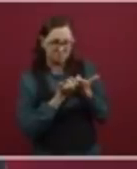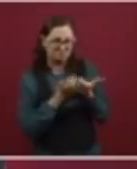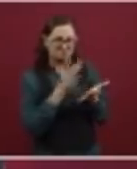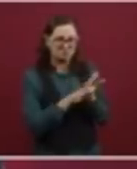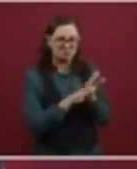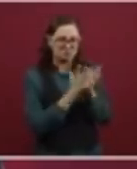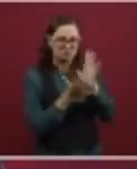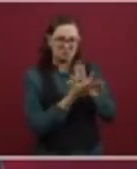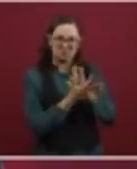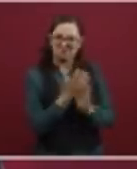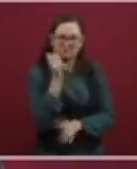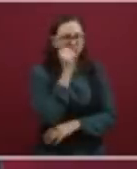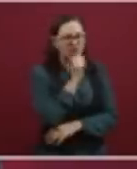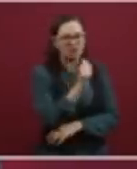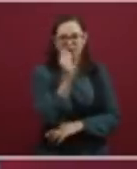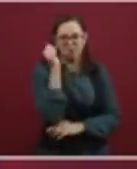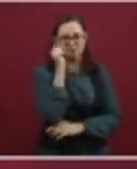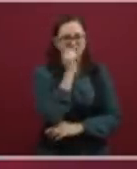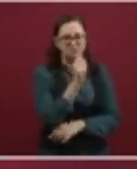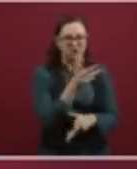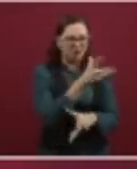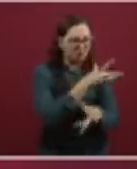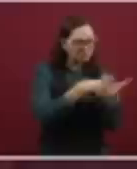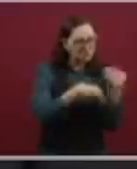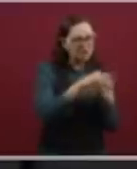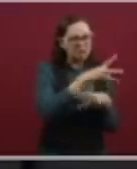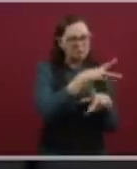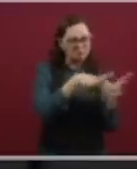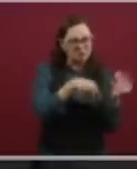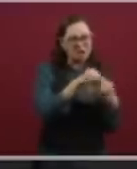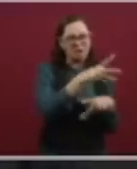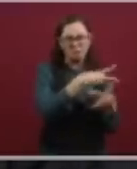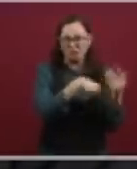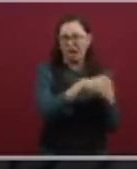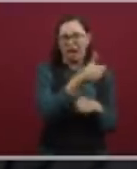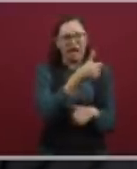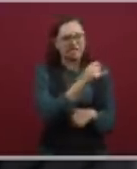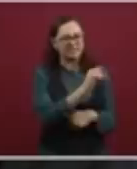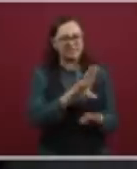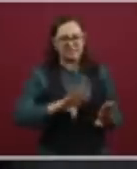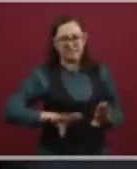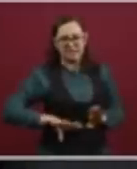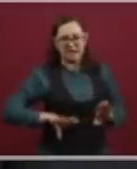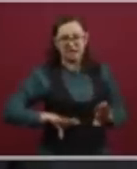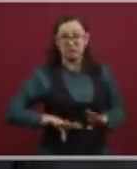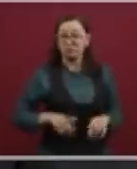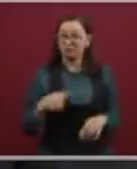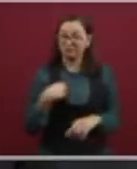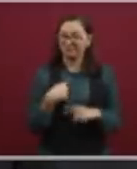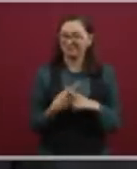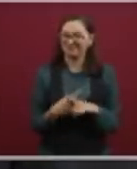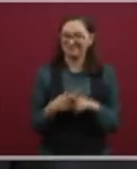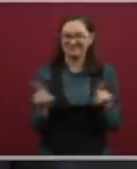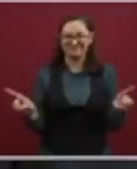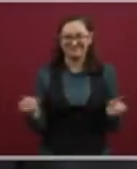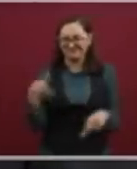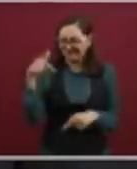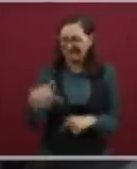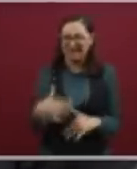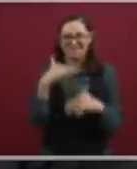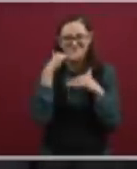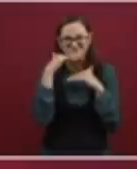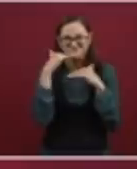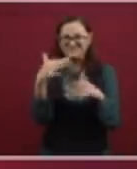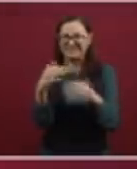político, se alimentan, se nutren mutuamente. Entonces, cero corrupción,